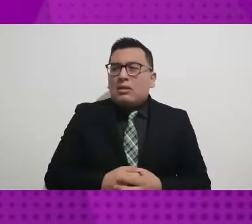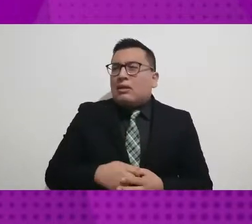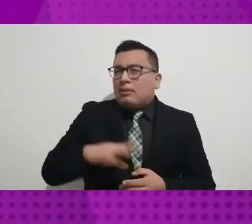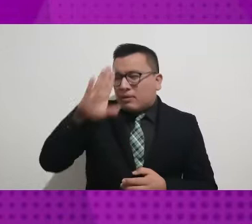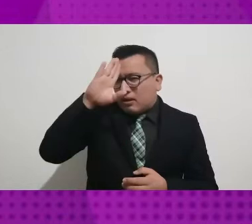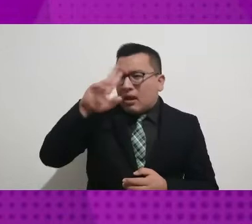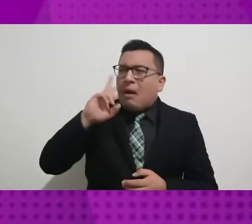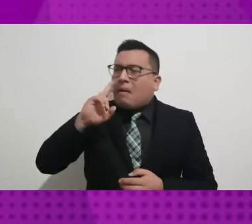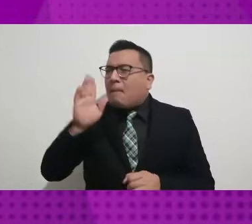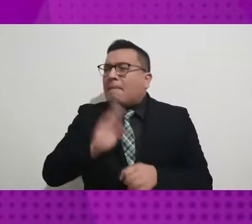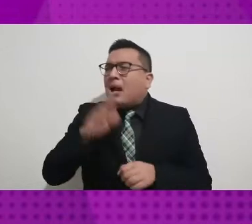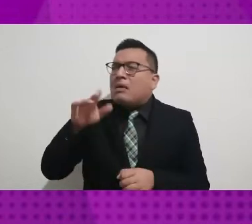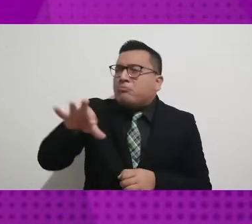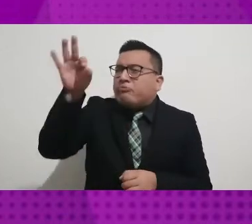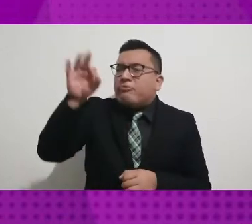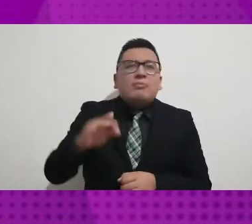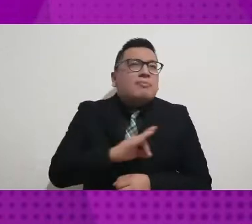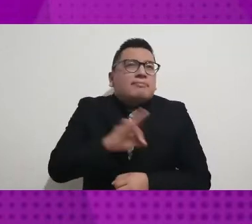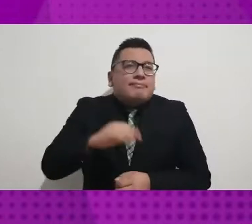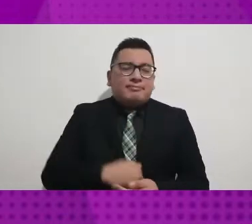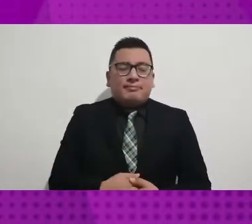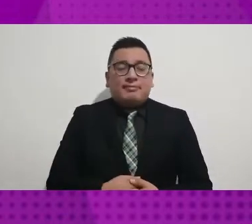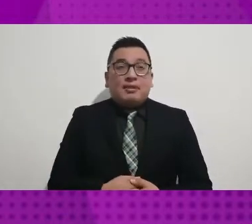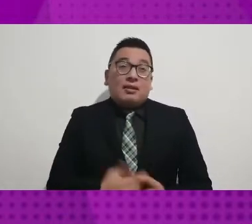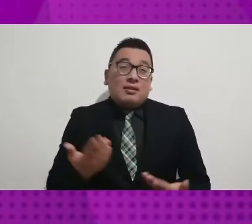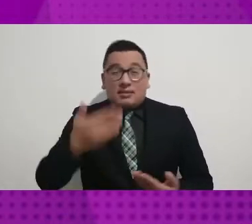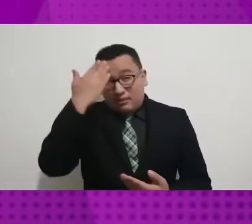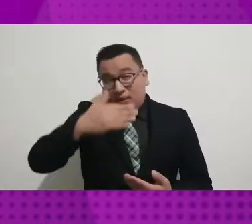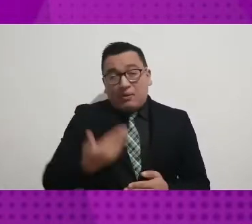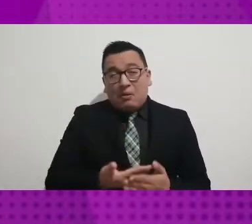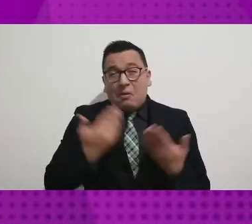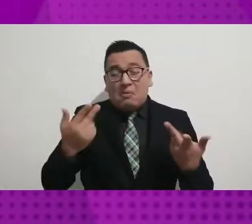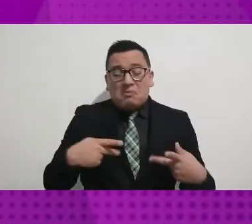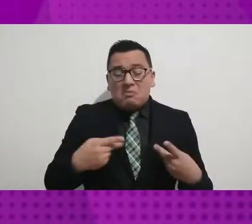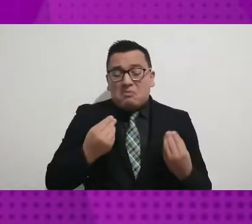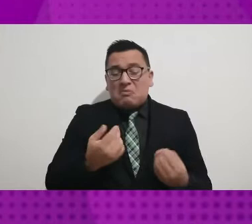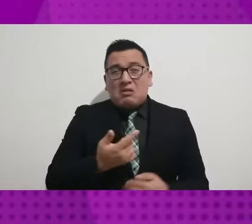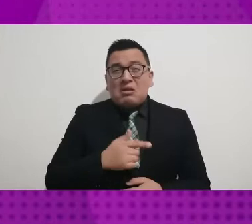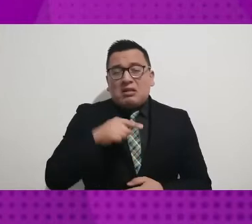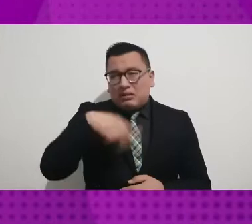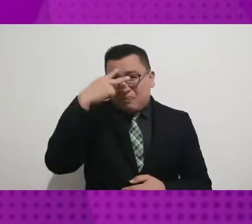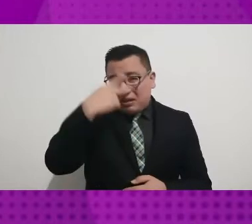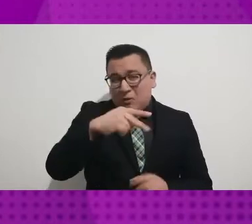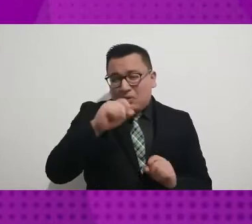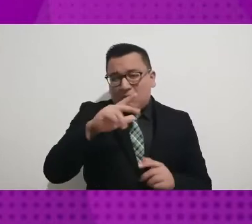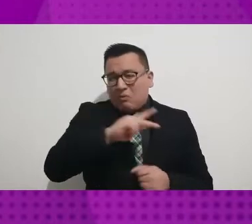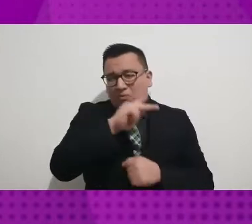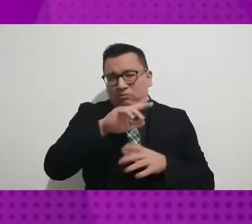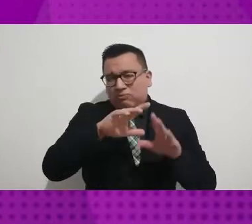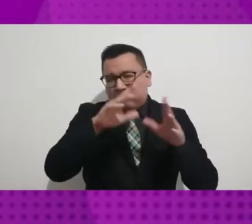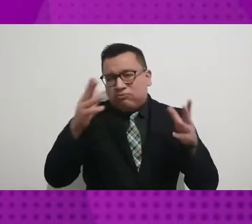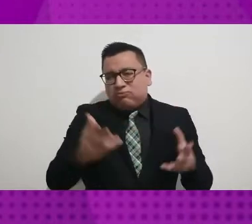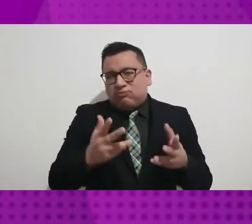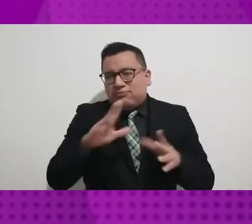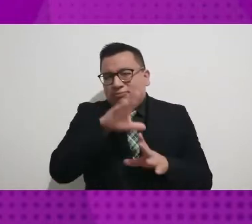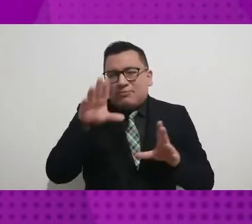al electorado. Es decir, amplía la gama de opciones. Como todos sabemos, lamentablemente hay un desencanto no solo en México,